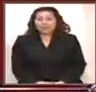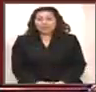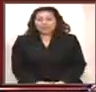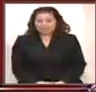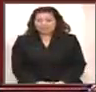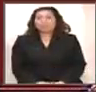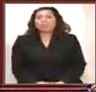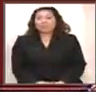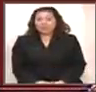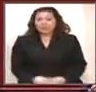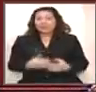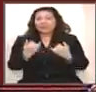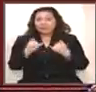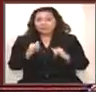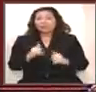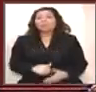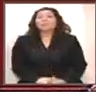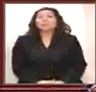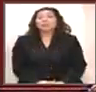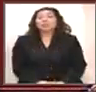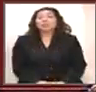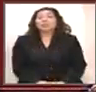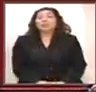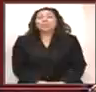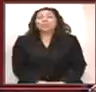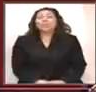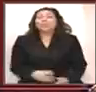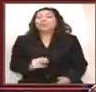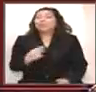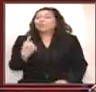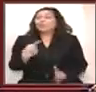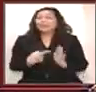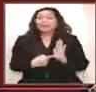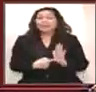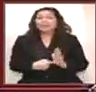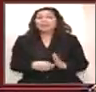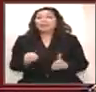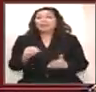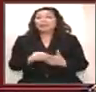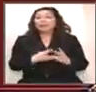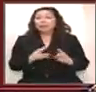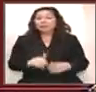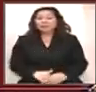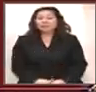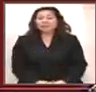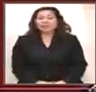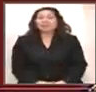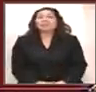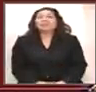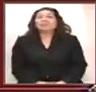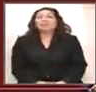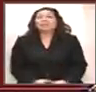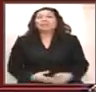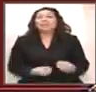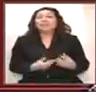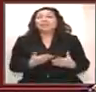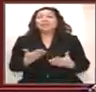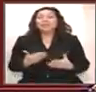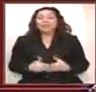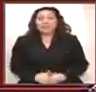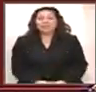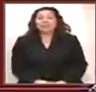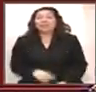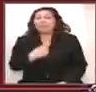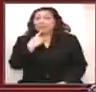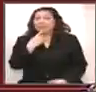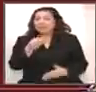Hoy contamos con información estadística confiable que no solo nos muestra tasas, sino también nos permite georreferenciarla para